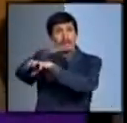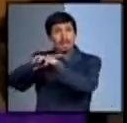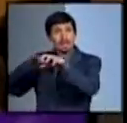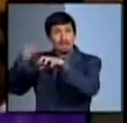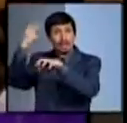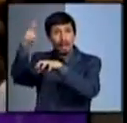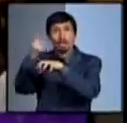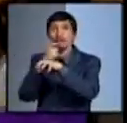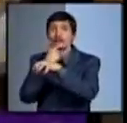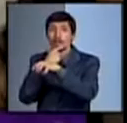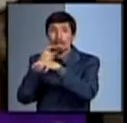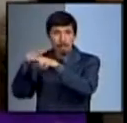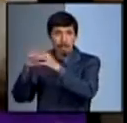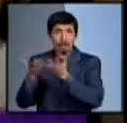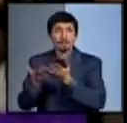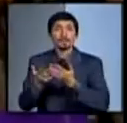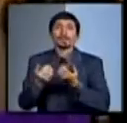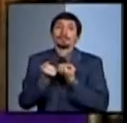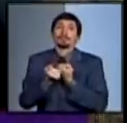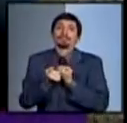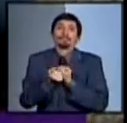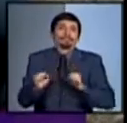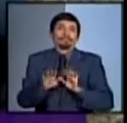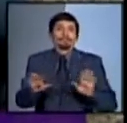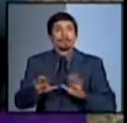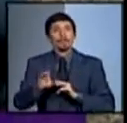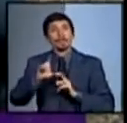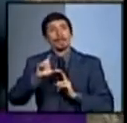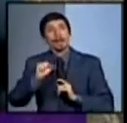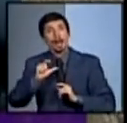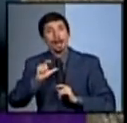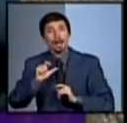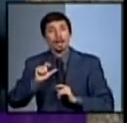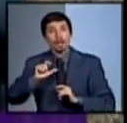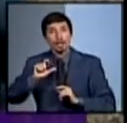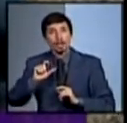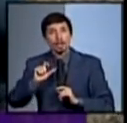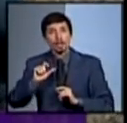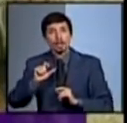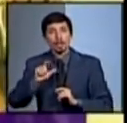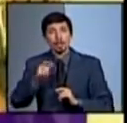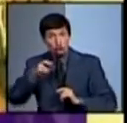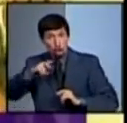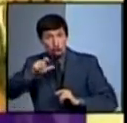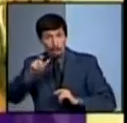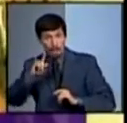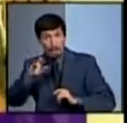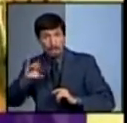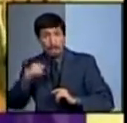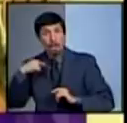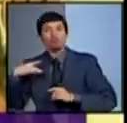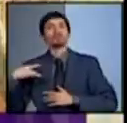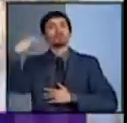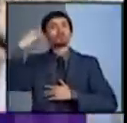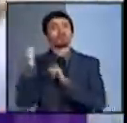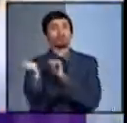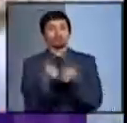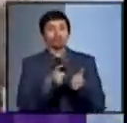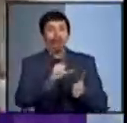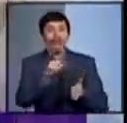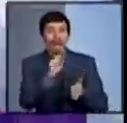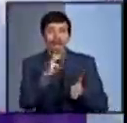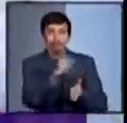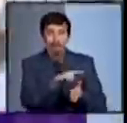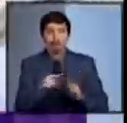Británicas. Se retiró y su reemplazante, Pablo Longueira, ganó a Andrés Alamand las votaciones para ser el candidato de la coalición. Sin